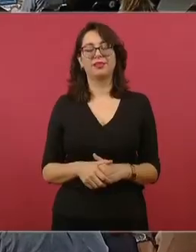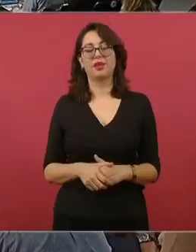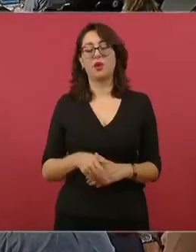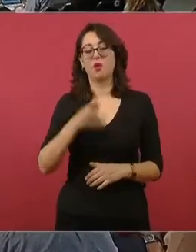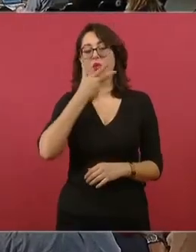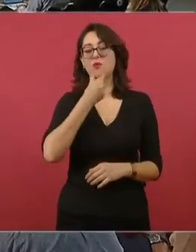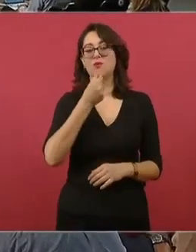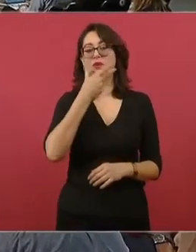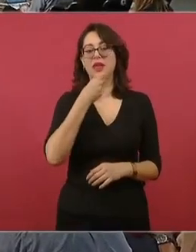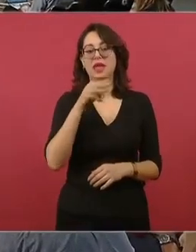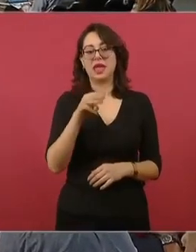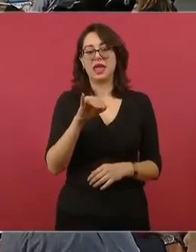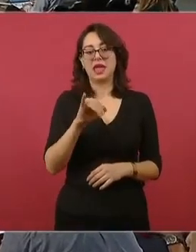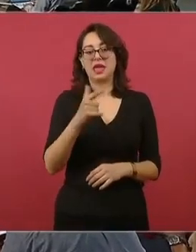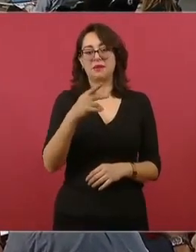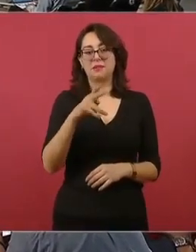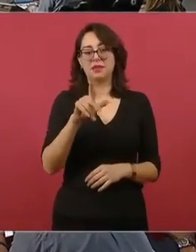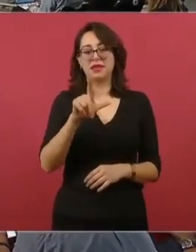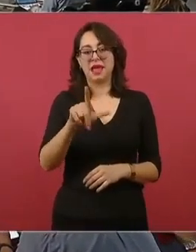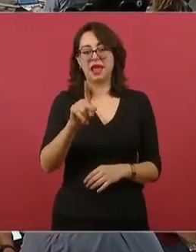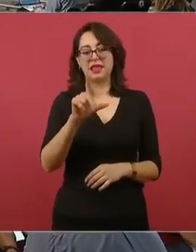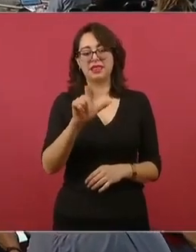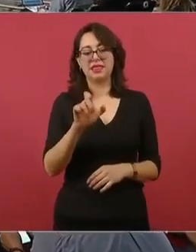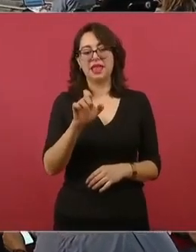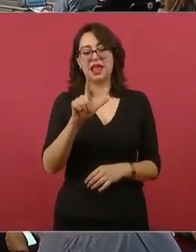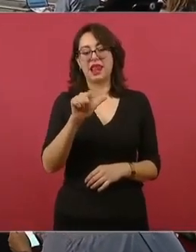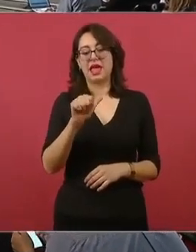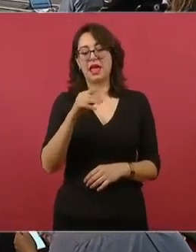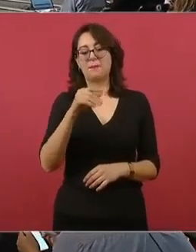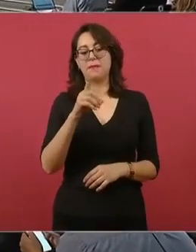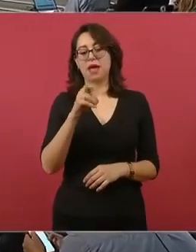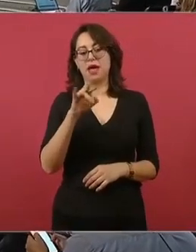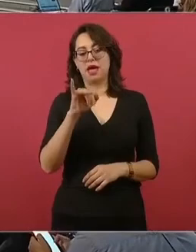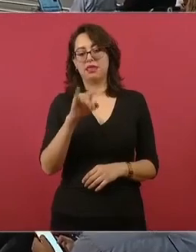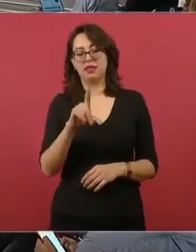Madrid, Carmen Aristegui le hace una entrevista